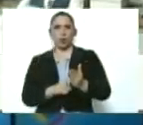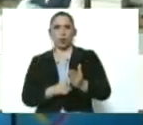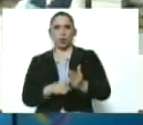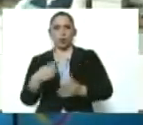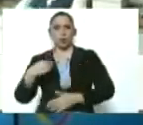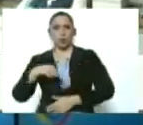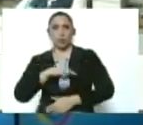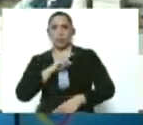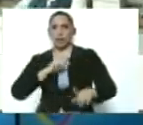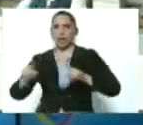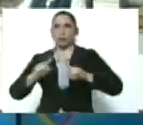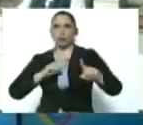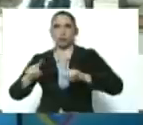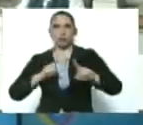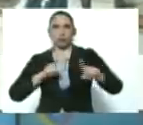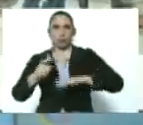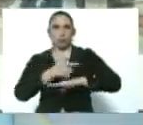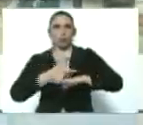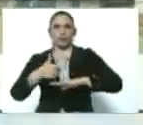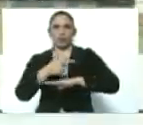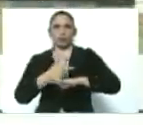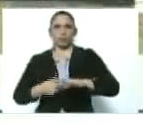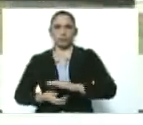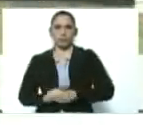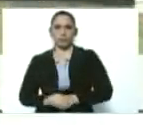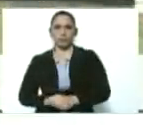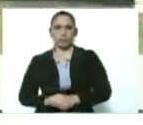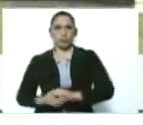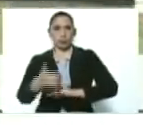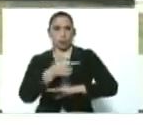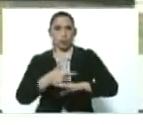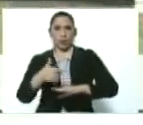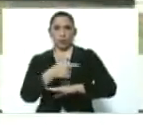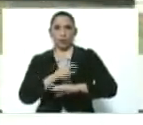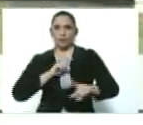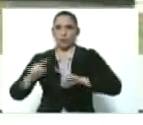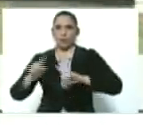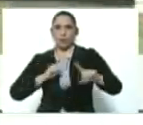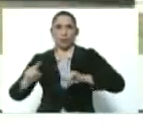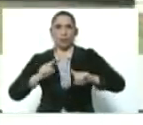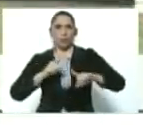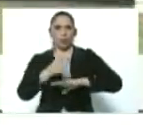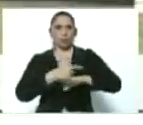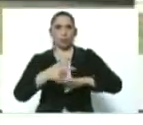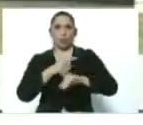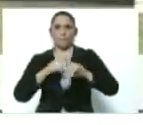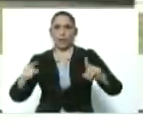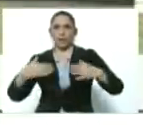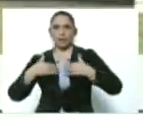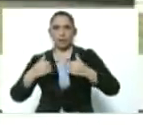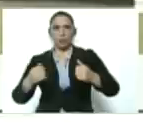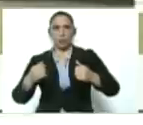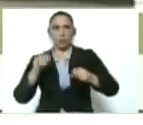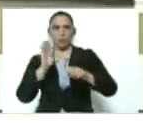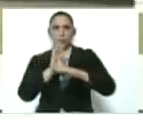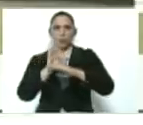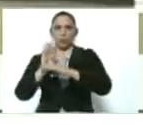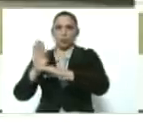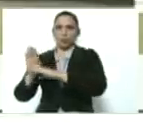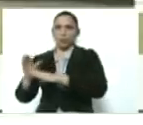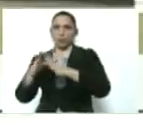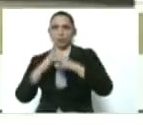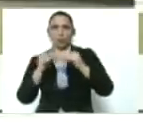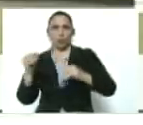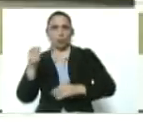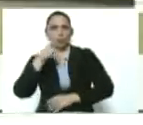acción de gobierno gobernar y gobernar gobernar para la salud la protección de todos los venezolanos